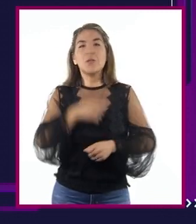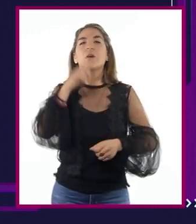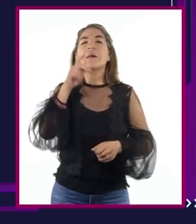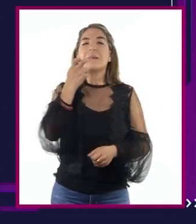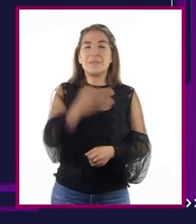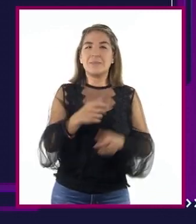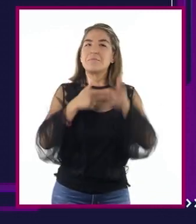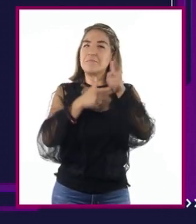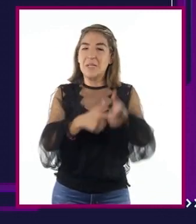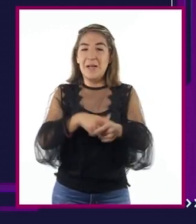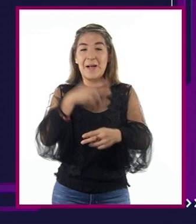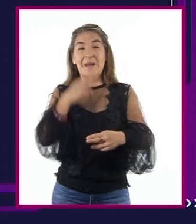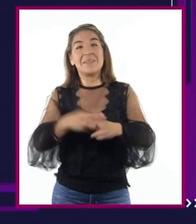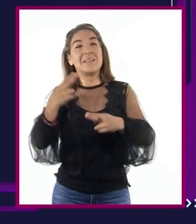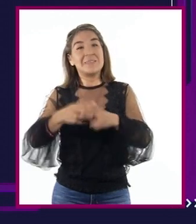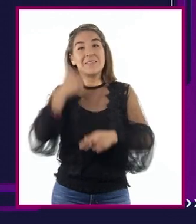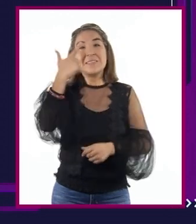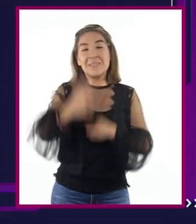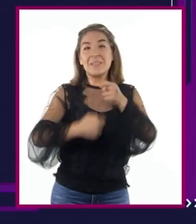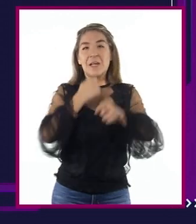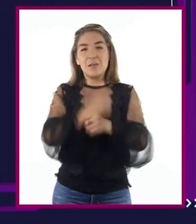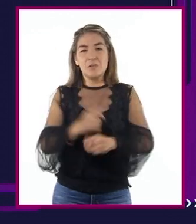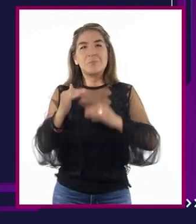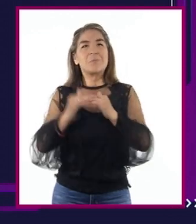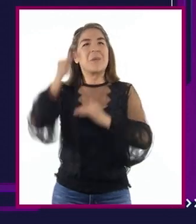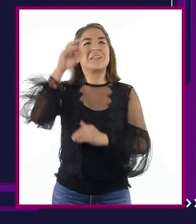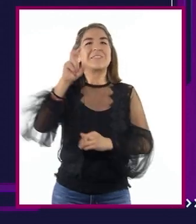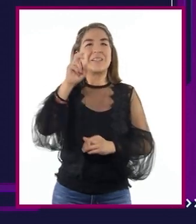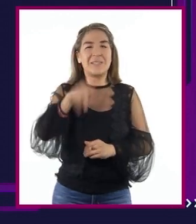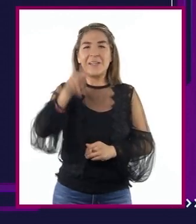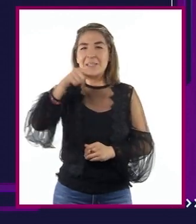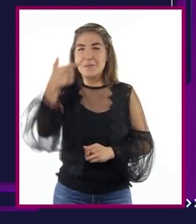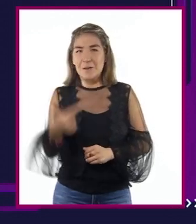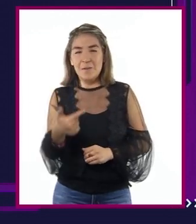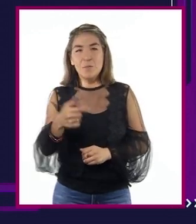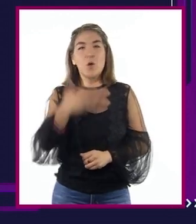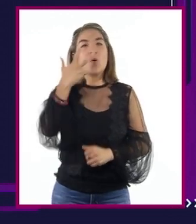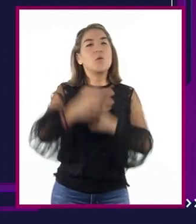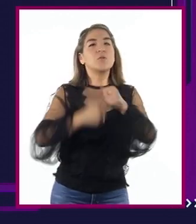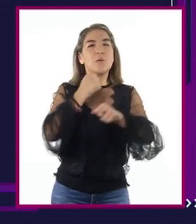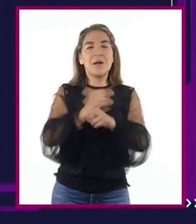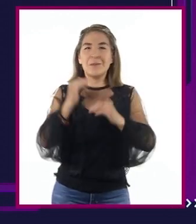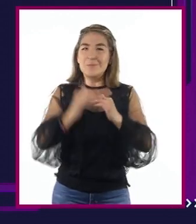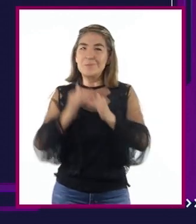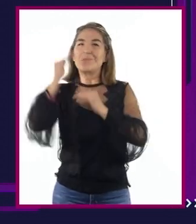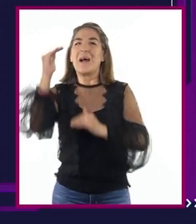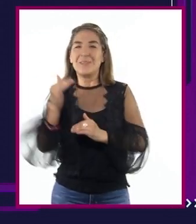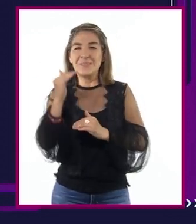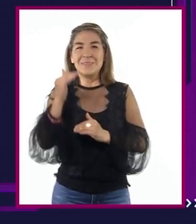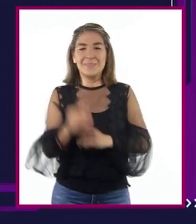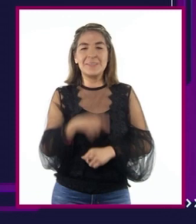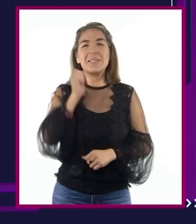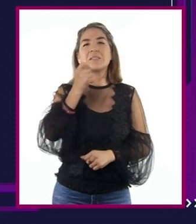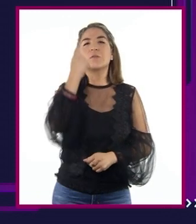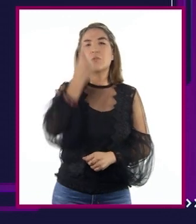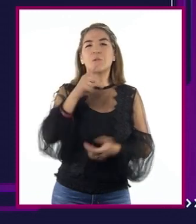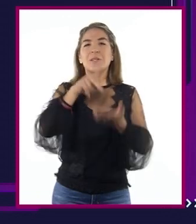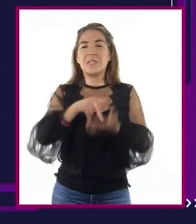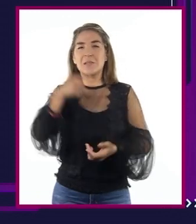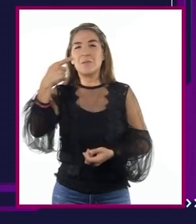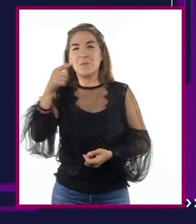años ascendió a 30 kilogramos. A los 8 años subió alrededor de 1